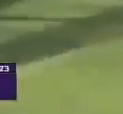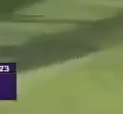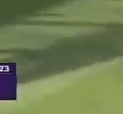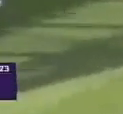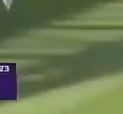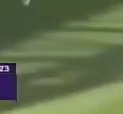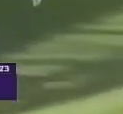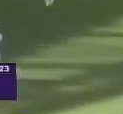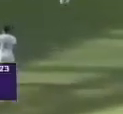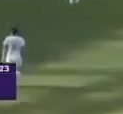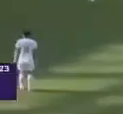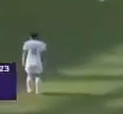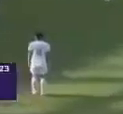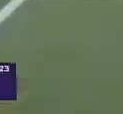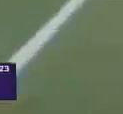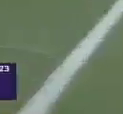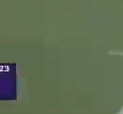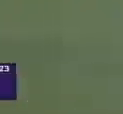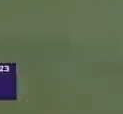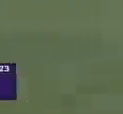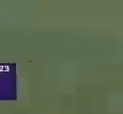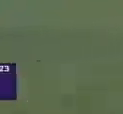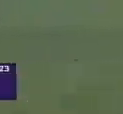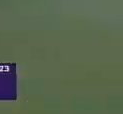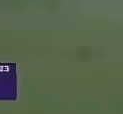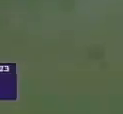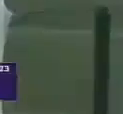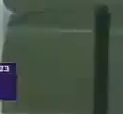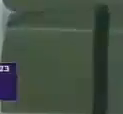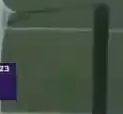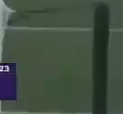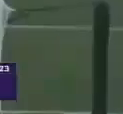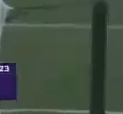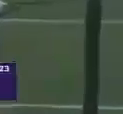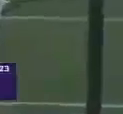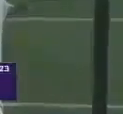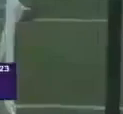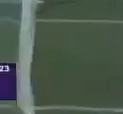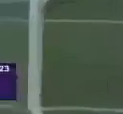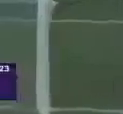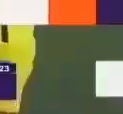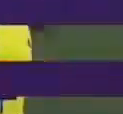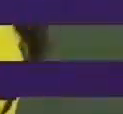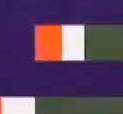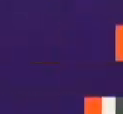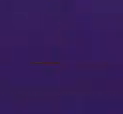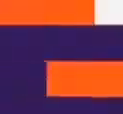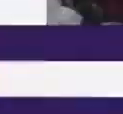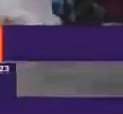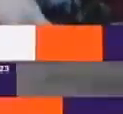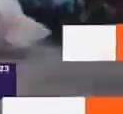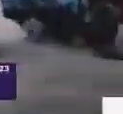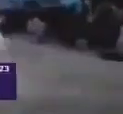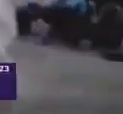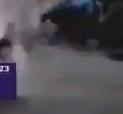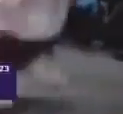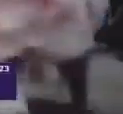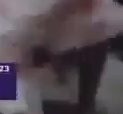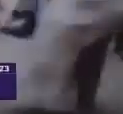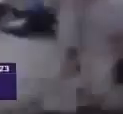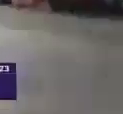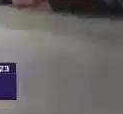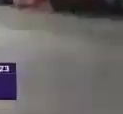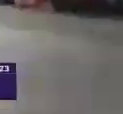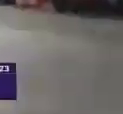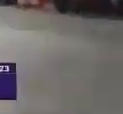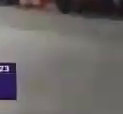Nueva Zelanda 2023. Nuestra periodista María Fernanda Franco nos tiene los detalles. En el marco del